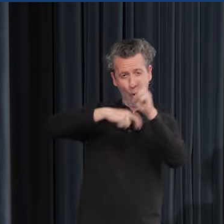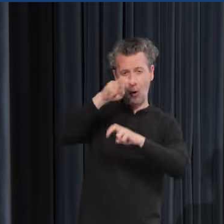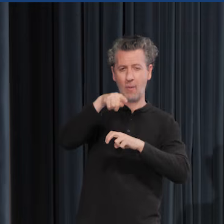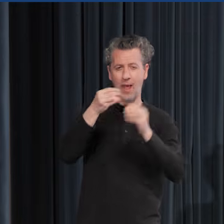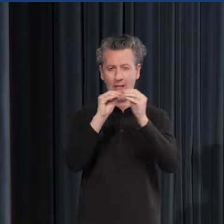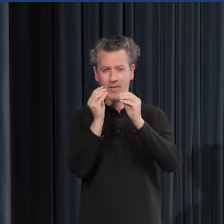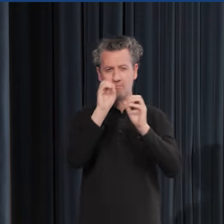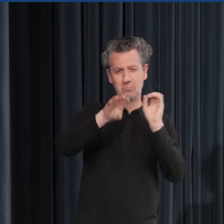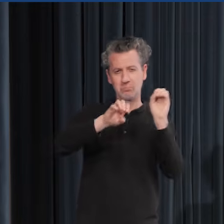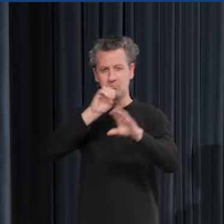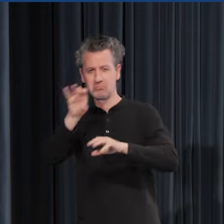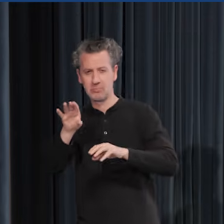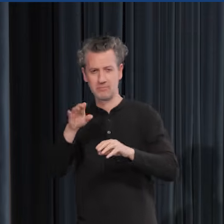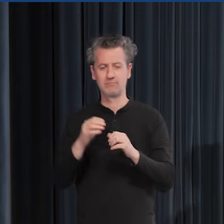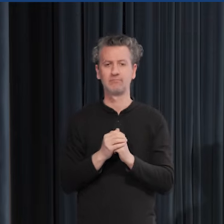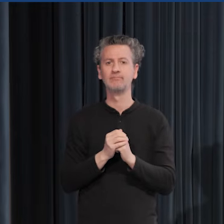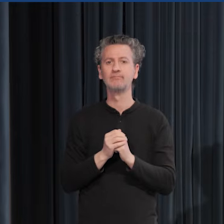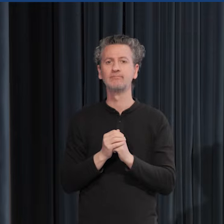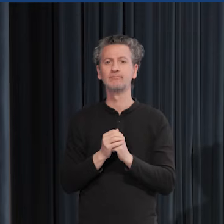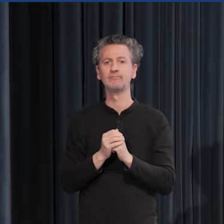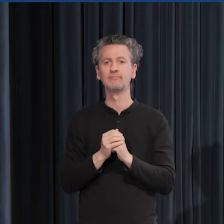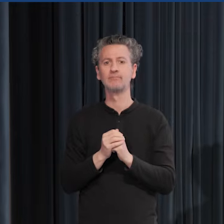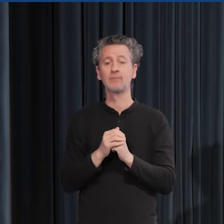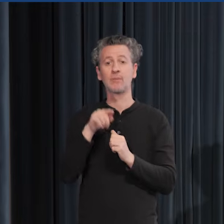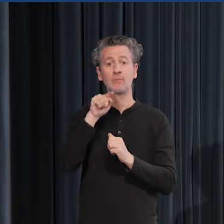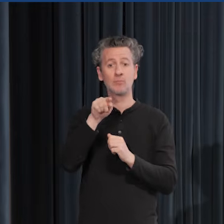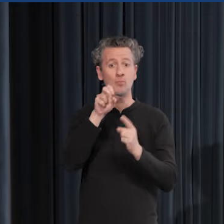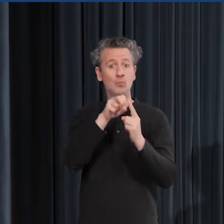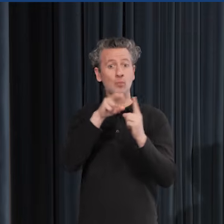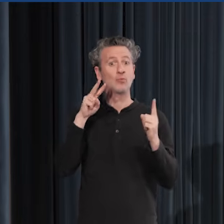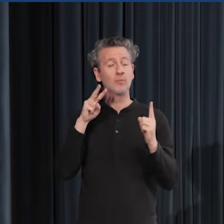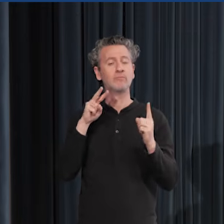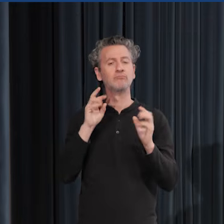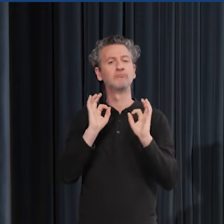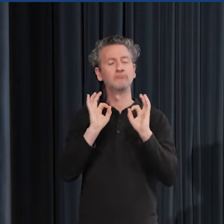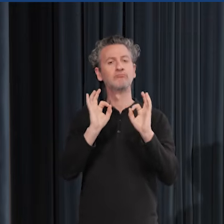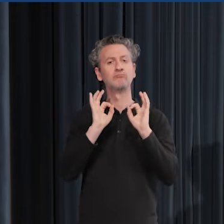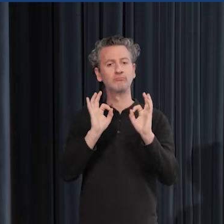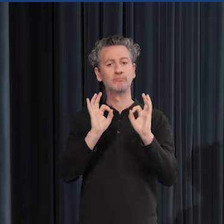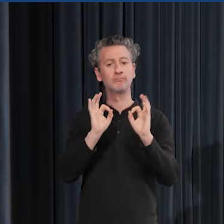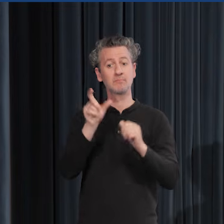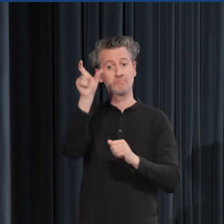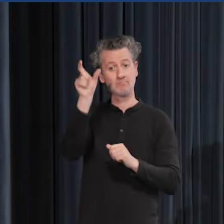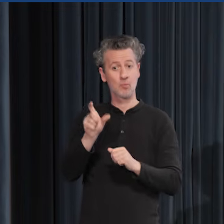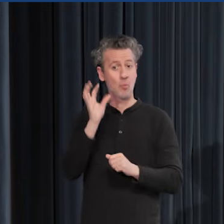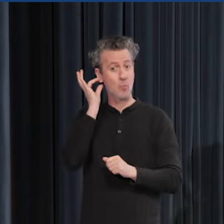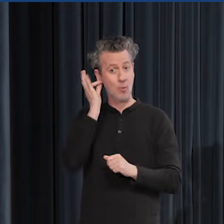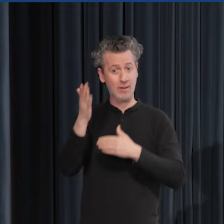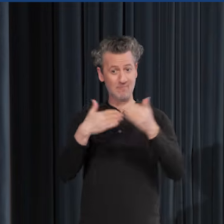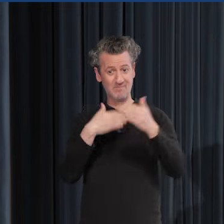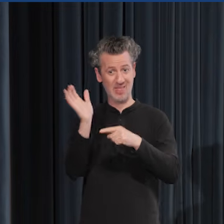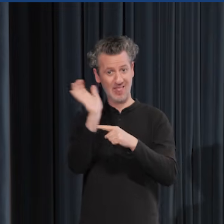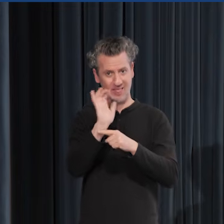trabajan. Esta es una visión que la cineasta quiere